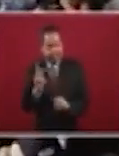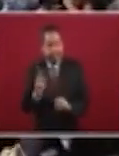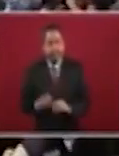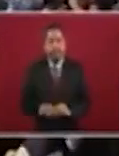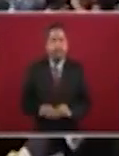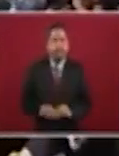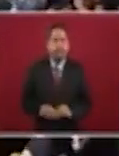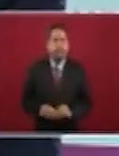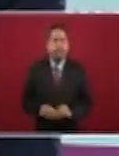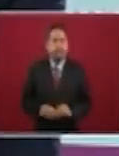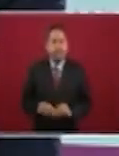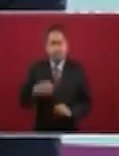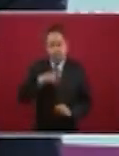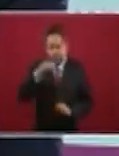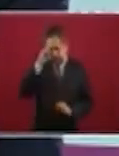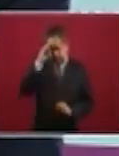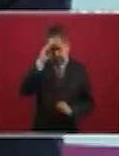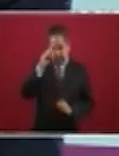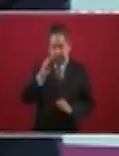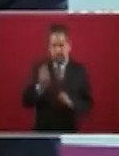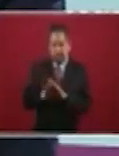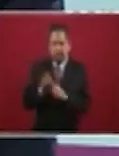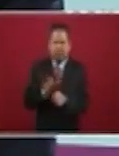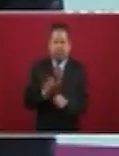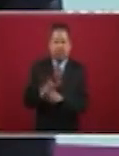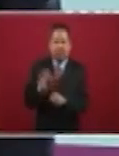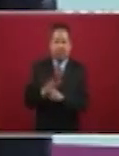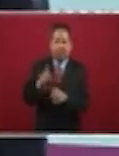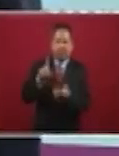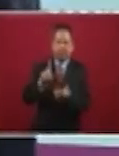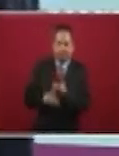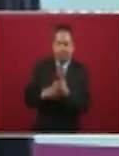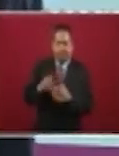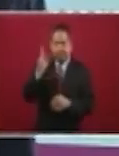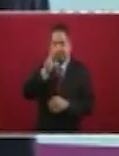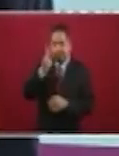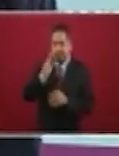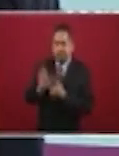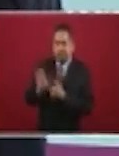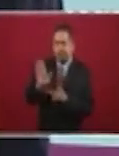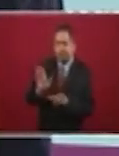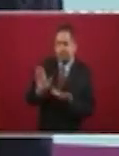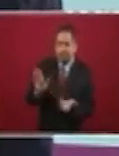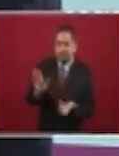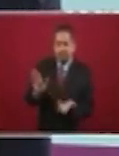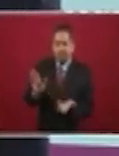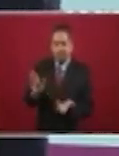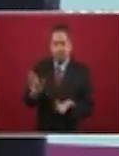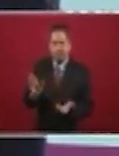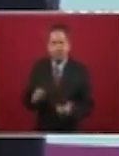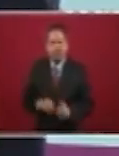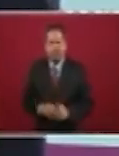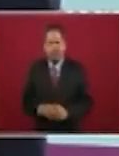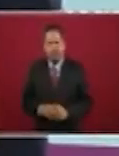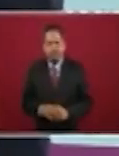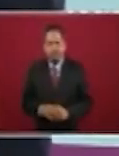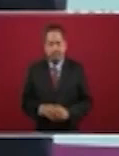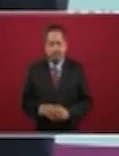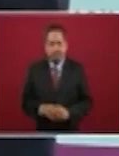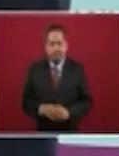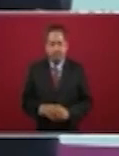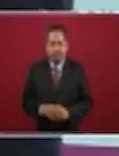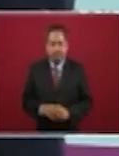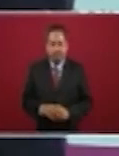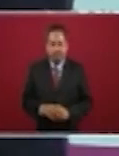como simplemente son negocios o sea todo pero hay que aclarar es una forma de 0 esto